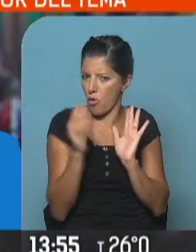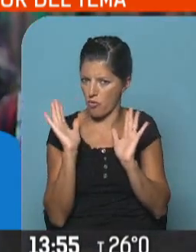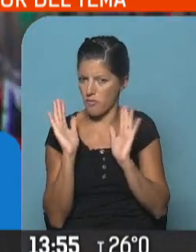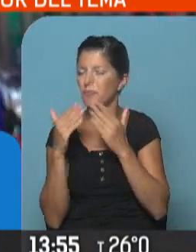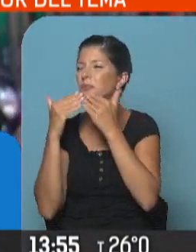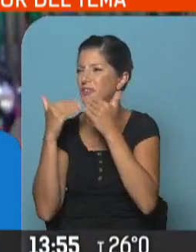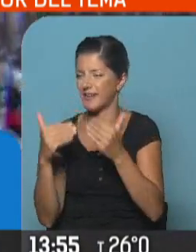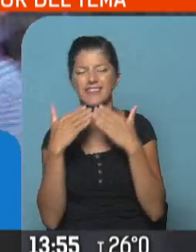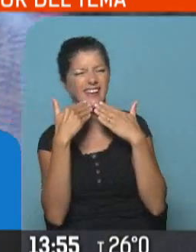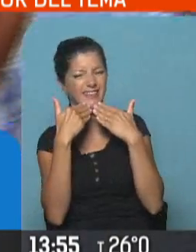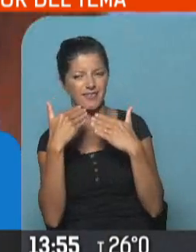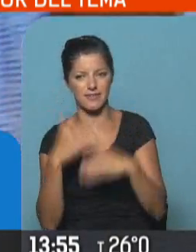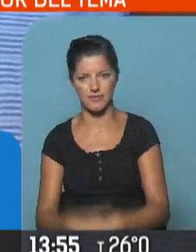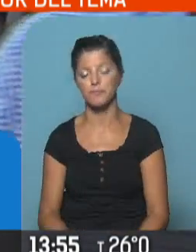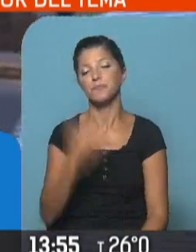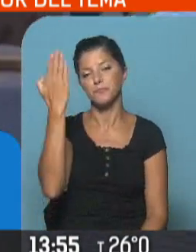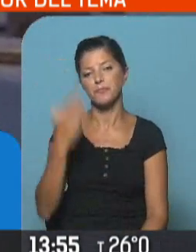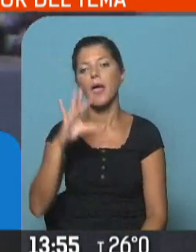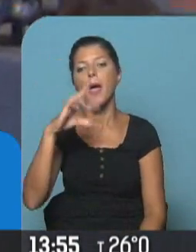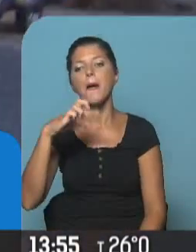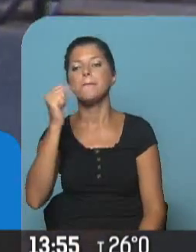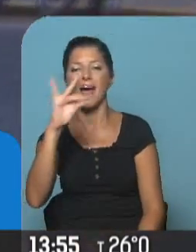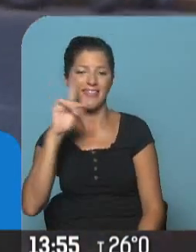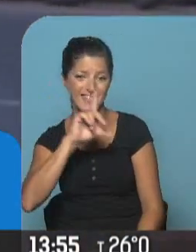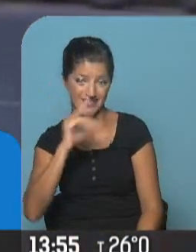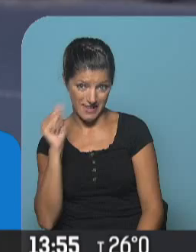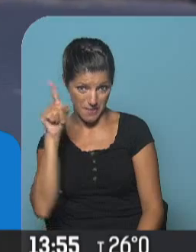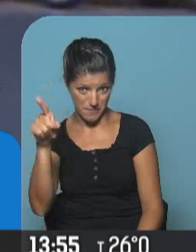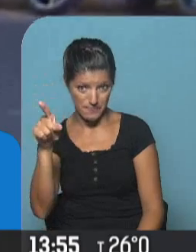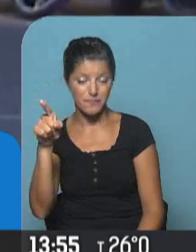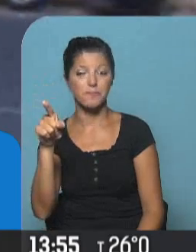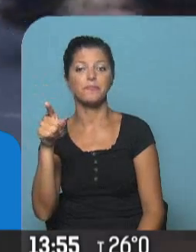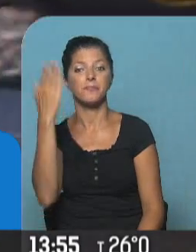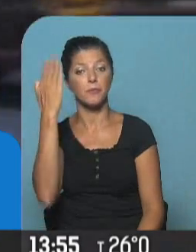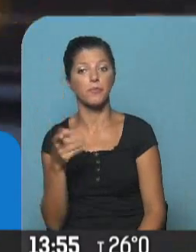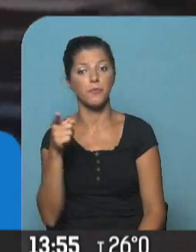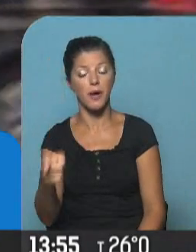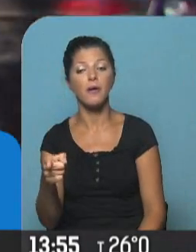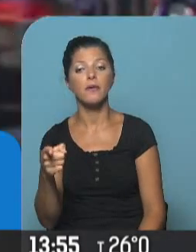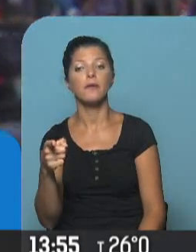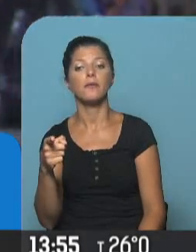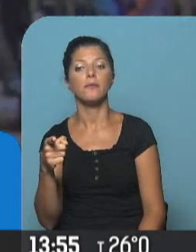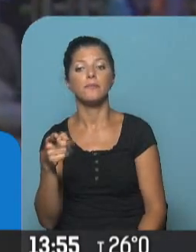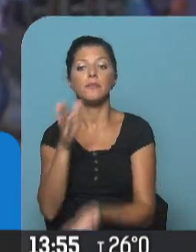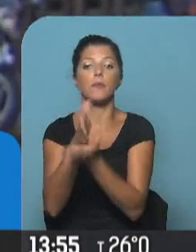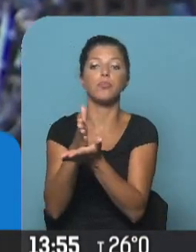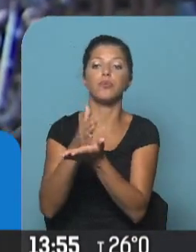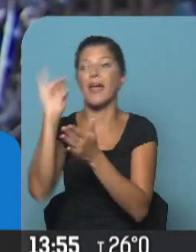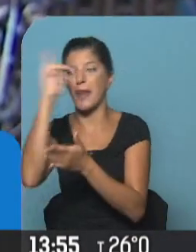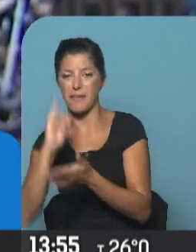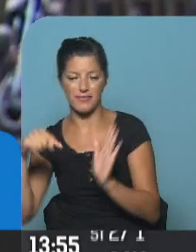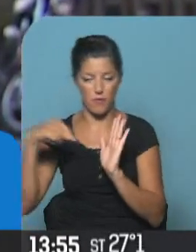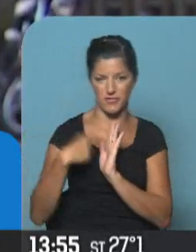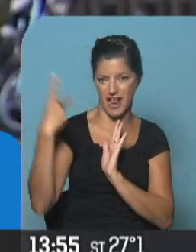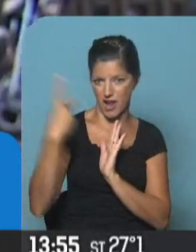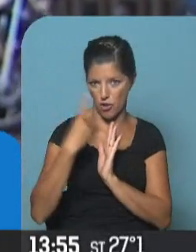gracias, Abdel. Y Juan Carlos. Abdel Padilla, colega boliviano, está residiendo entre La Paz y Buenos Aires, justamente